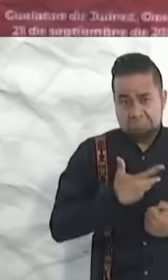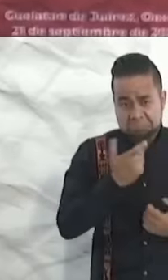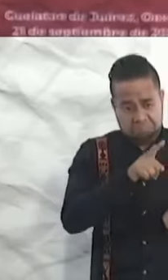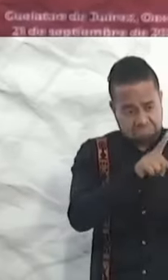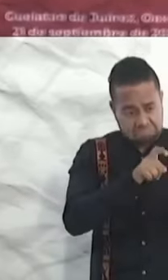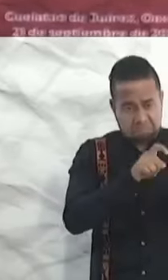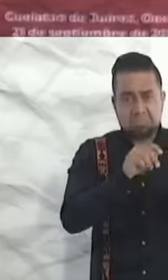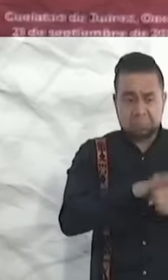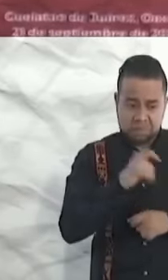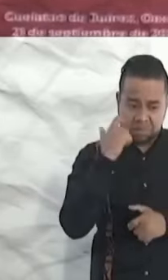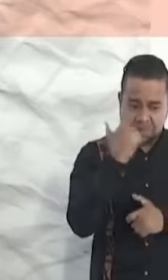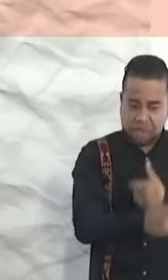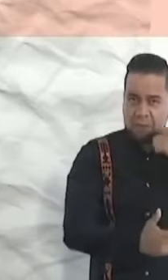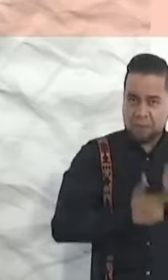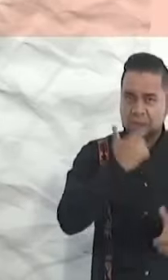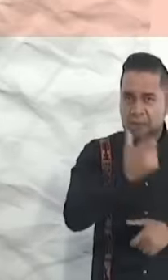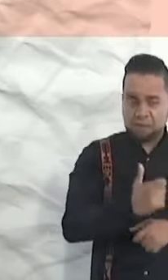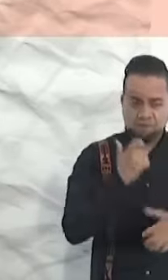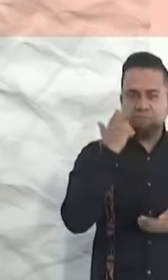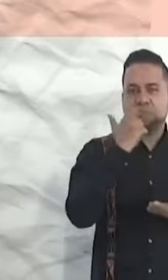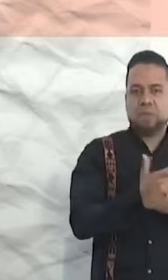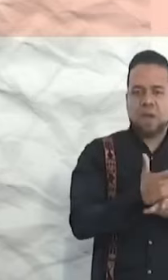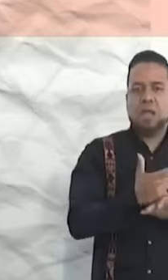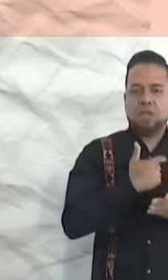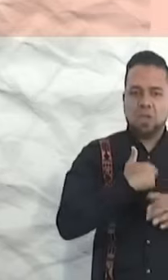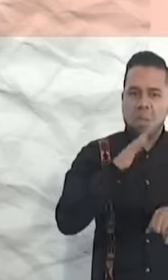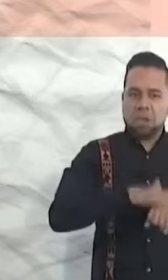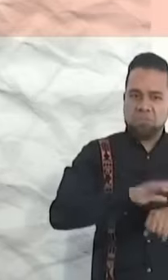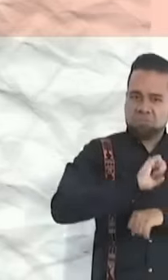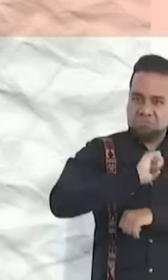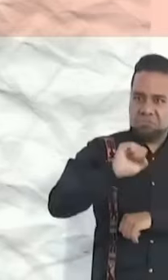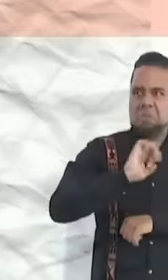aumentamos el salario, como no sucedía durante